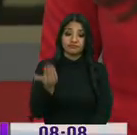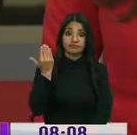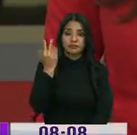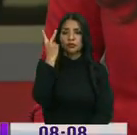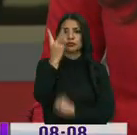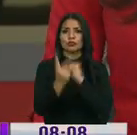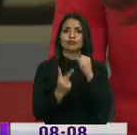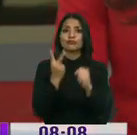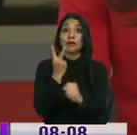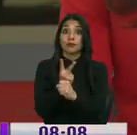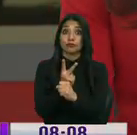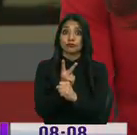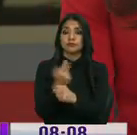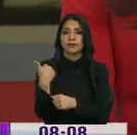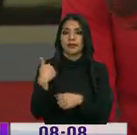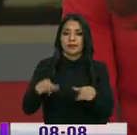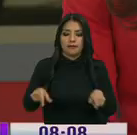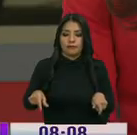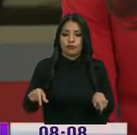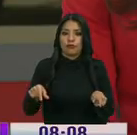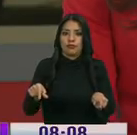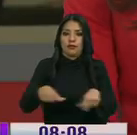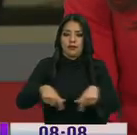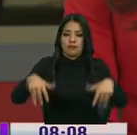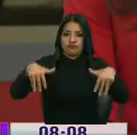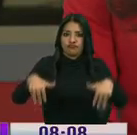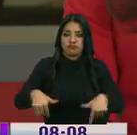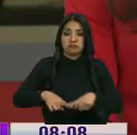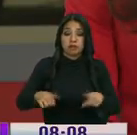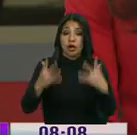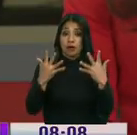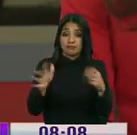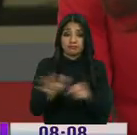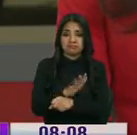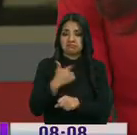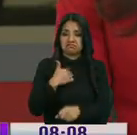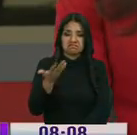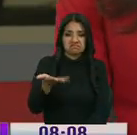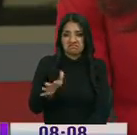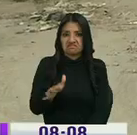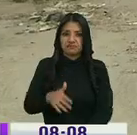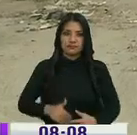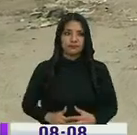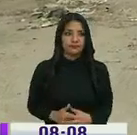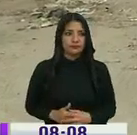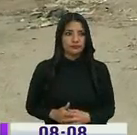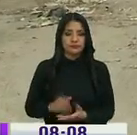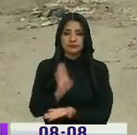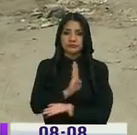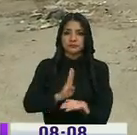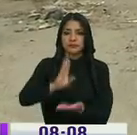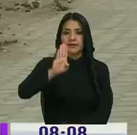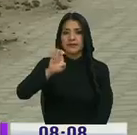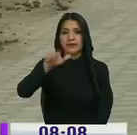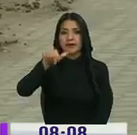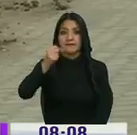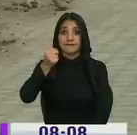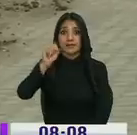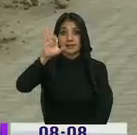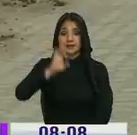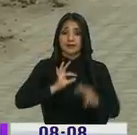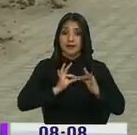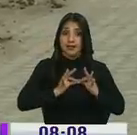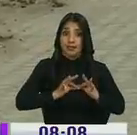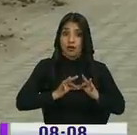años cuentan con bordillos y alcantarillado pero la obra no se ha concretado en el barrio bellavista de calderón algunas